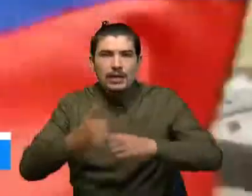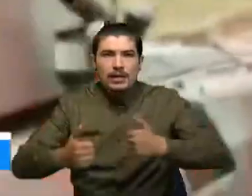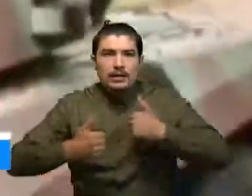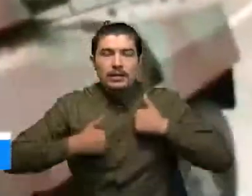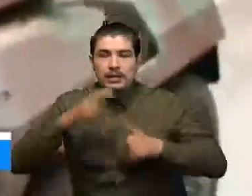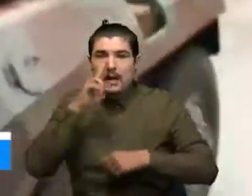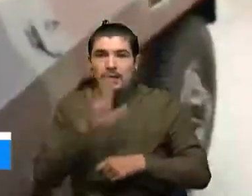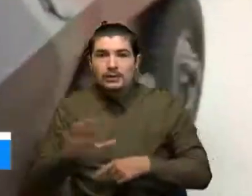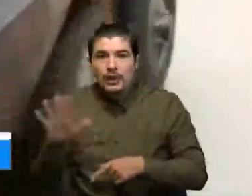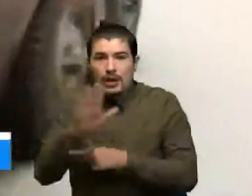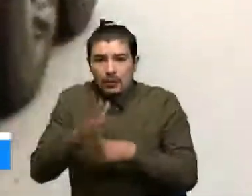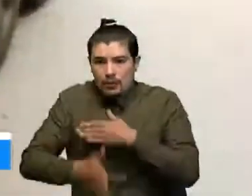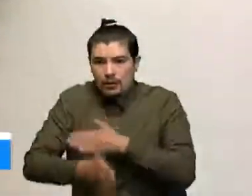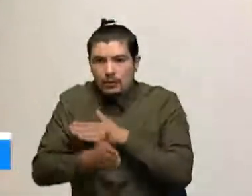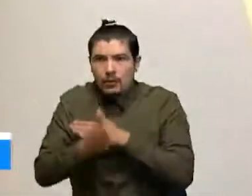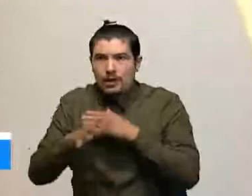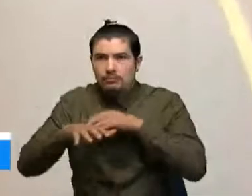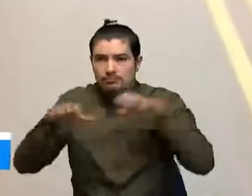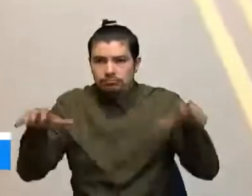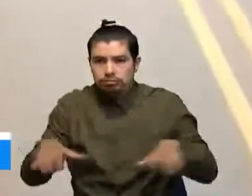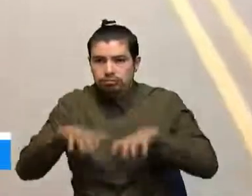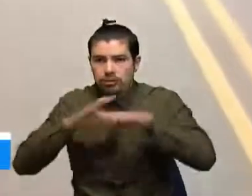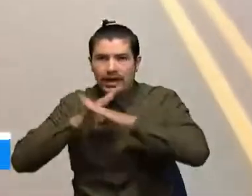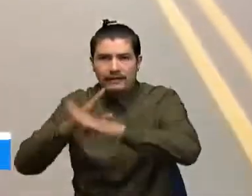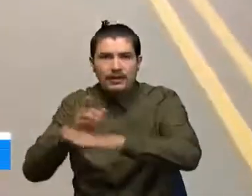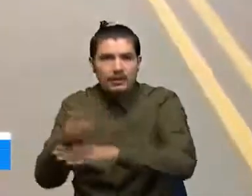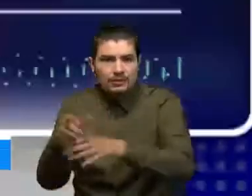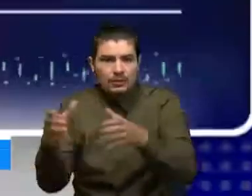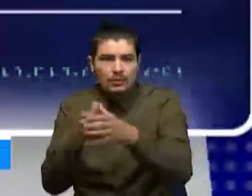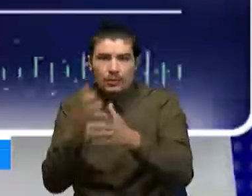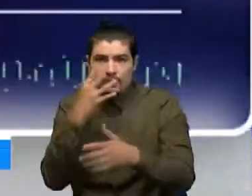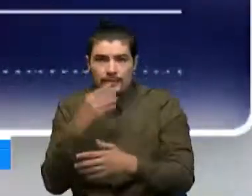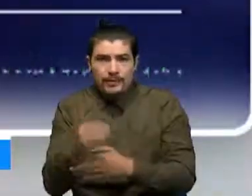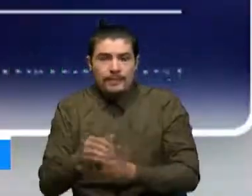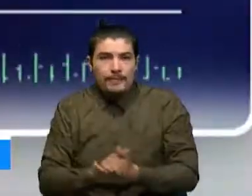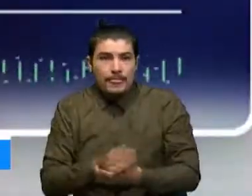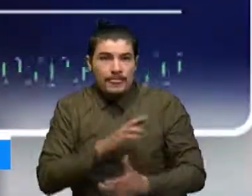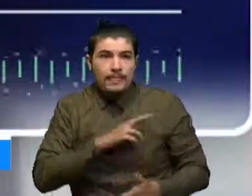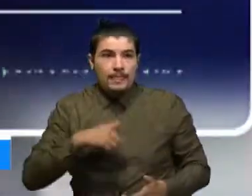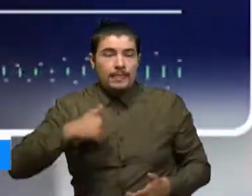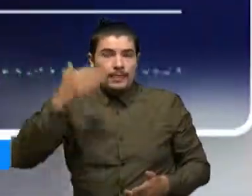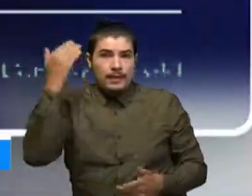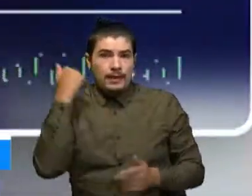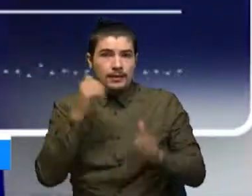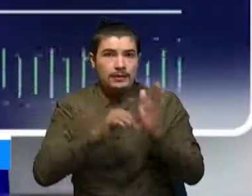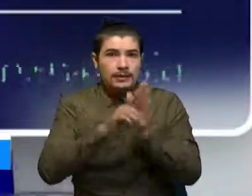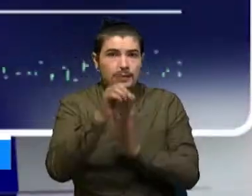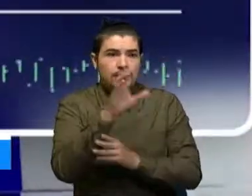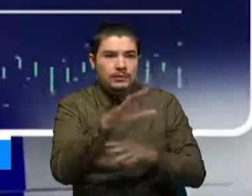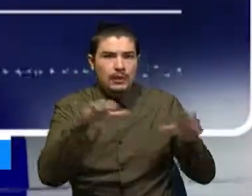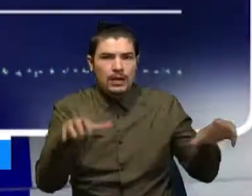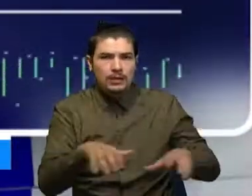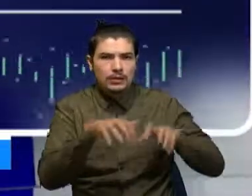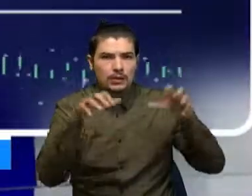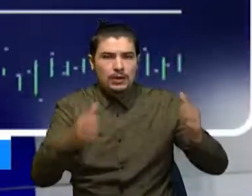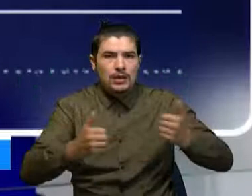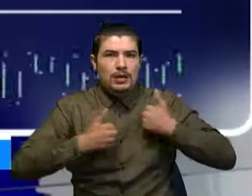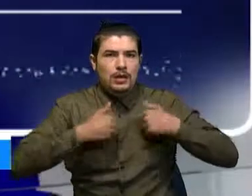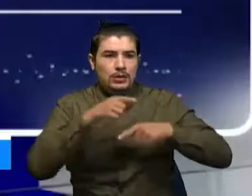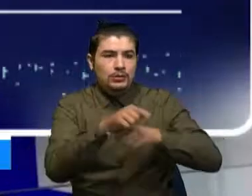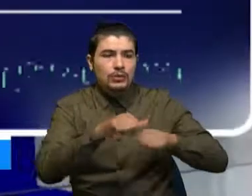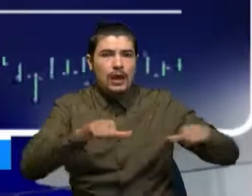continúa con la ofensiva para frenar esta acción delincuencial. Estamos desarrollando operaciones militares en el